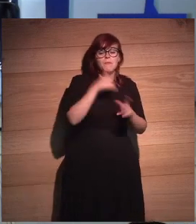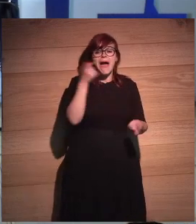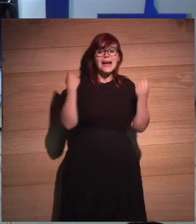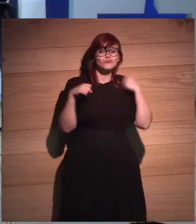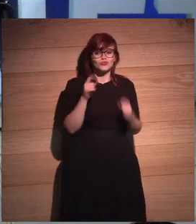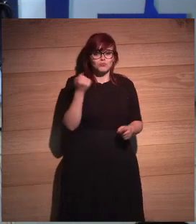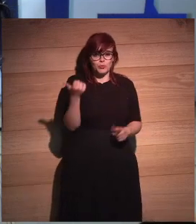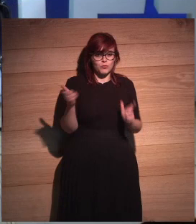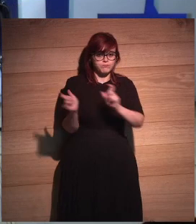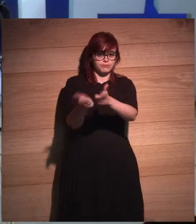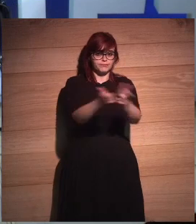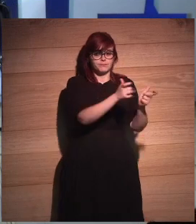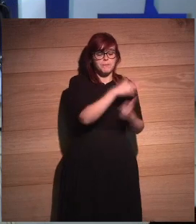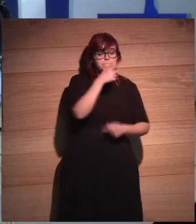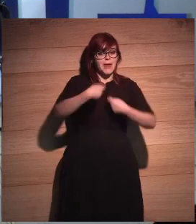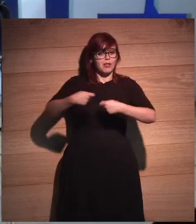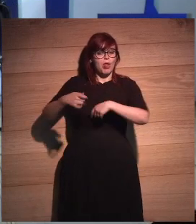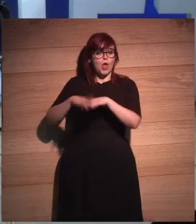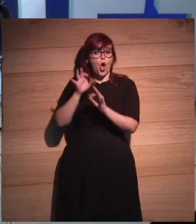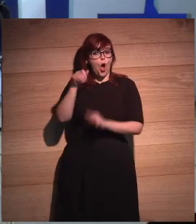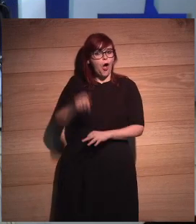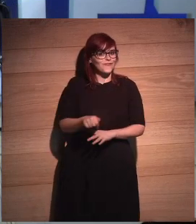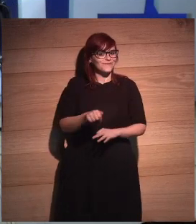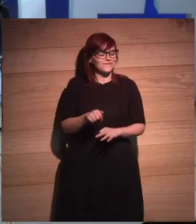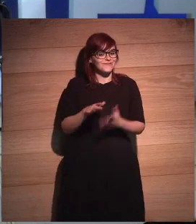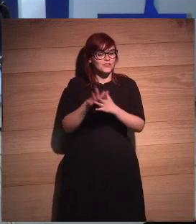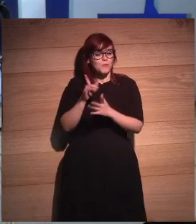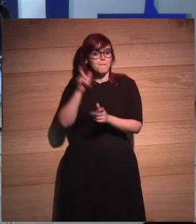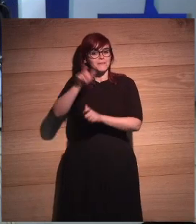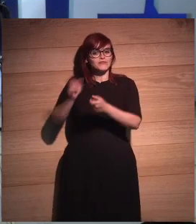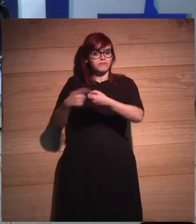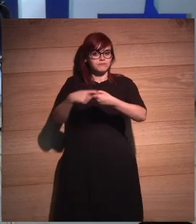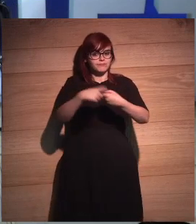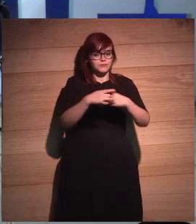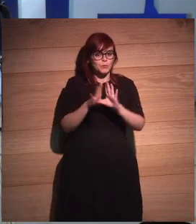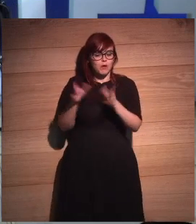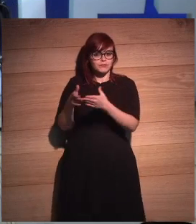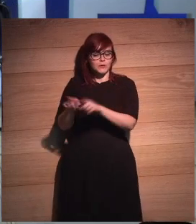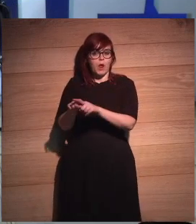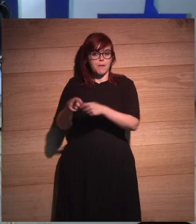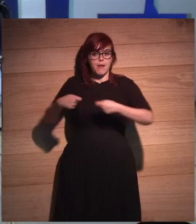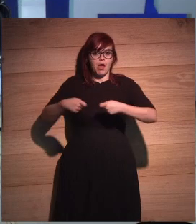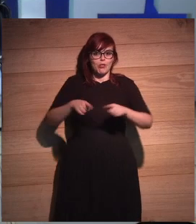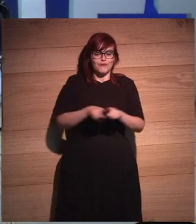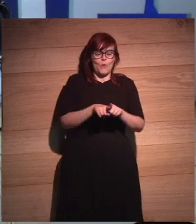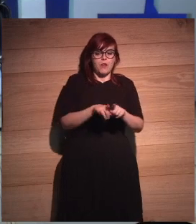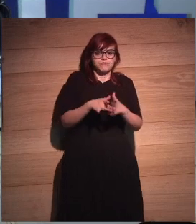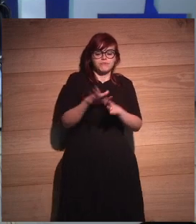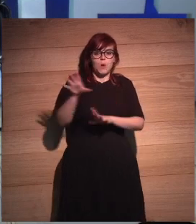actores, un mercado bastante limitado a día de hoy, y que cada vez además estos actores comen más trozos del mercado, incluso anexo, ¿no?